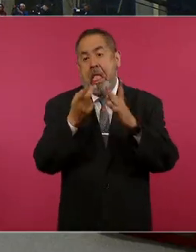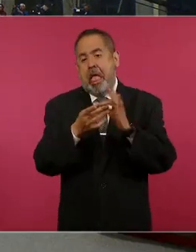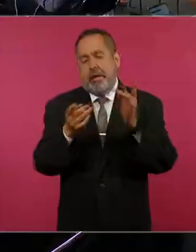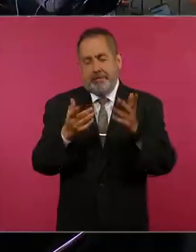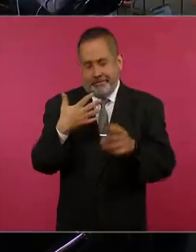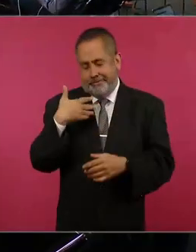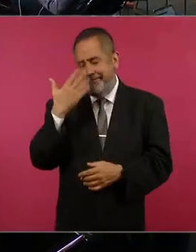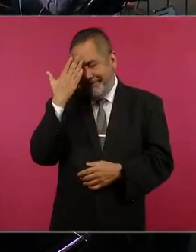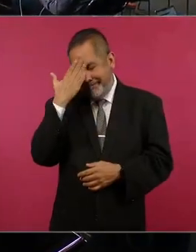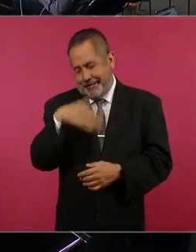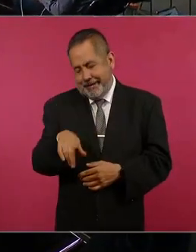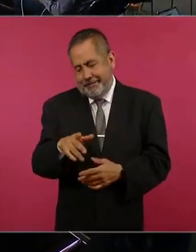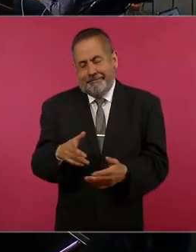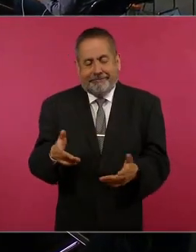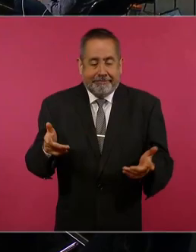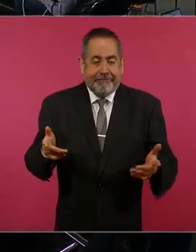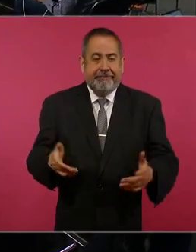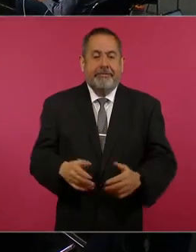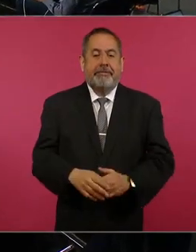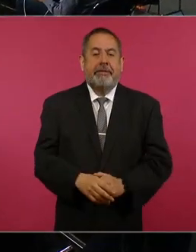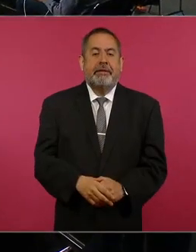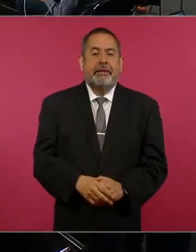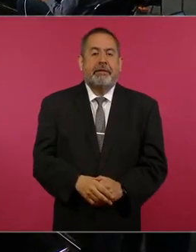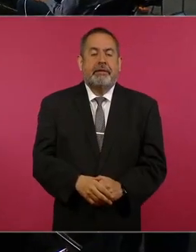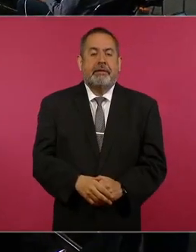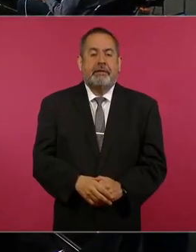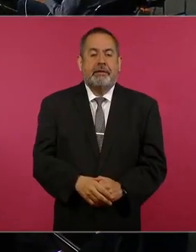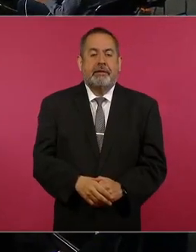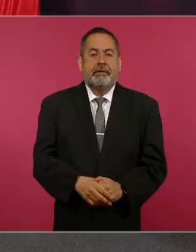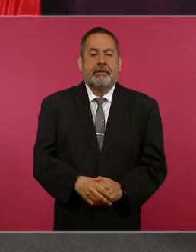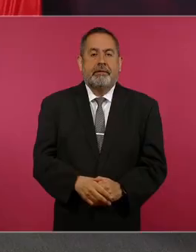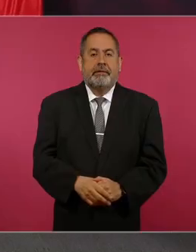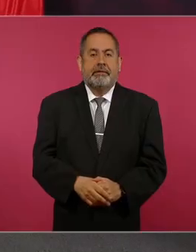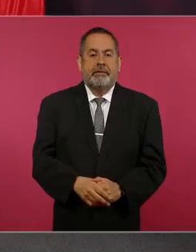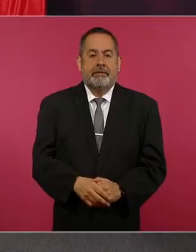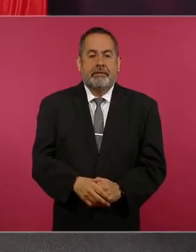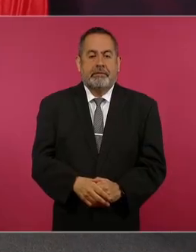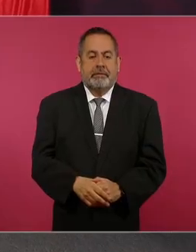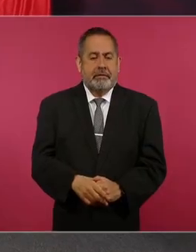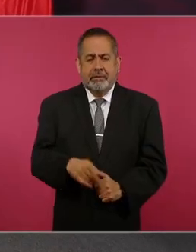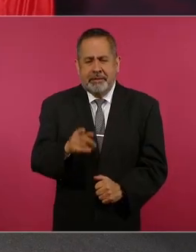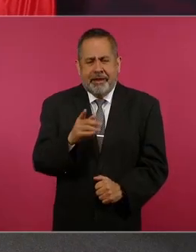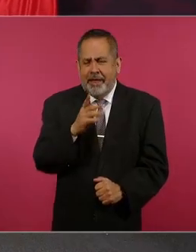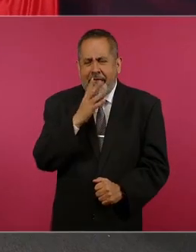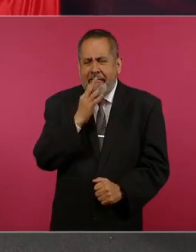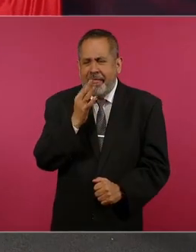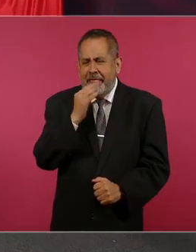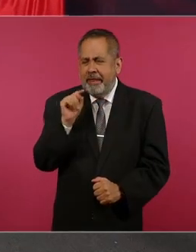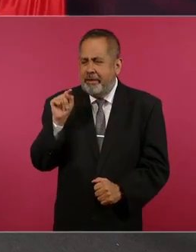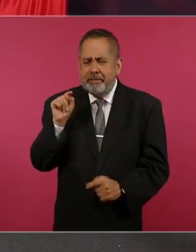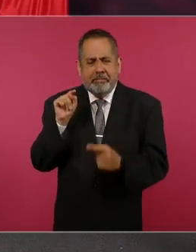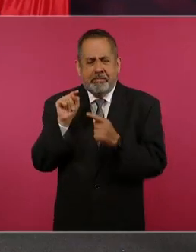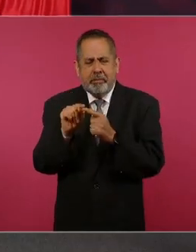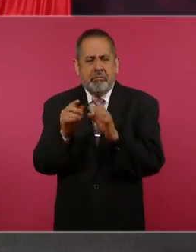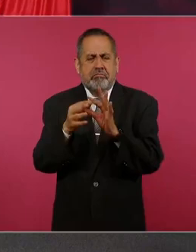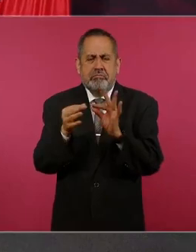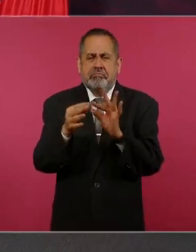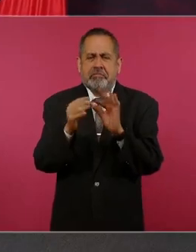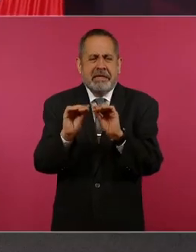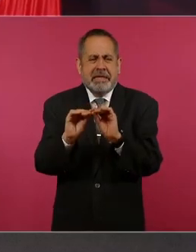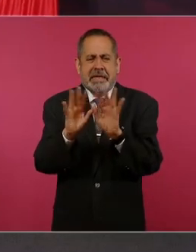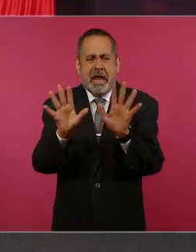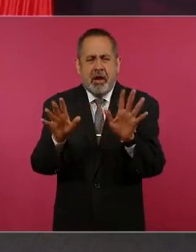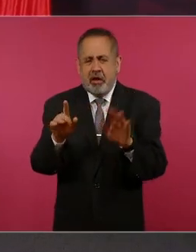un asunto muy sencillo de explicar, ¿por qué no pones